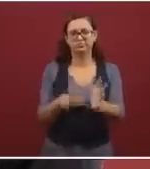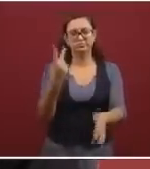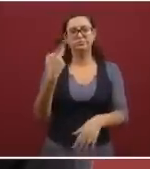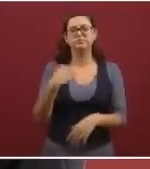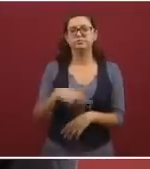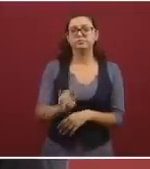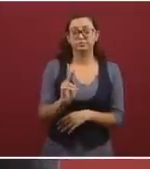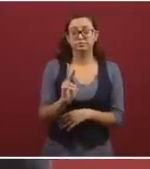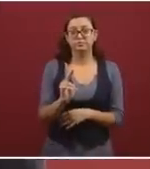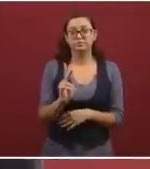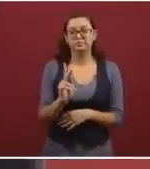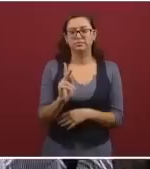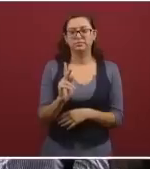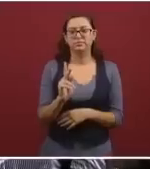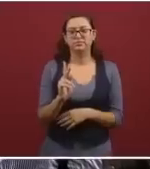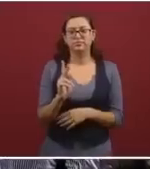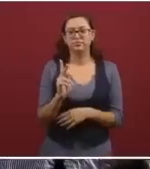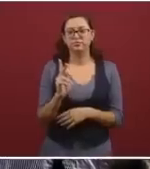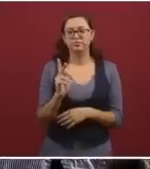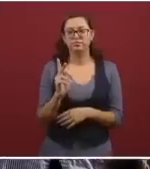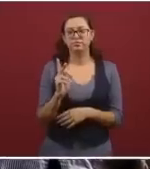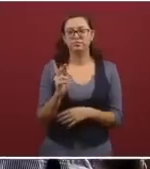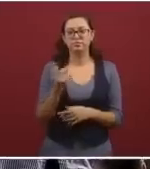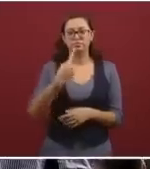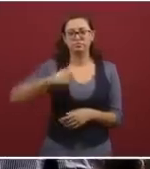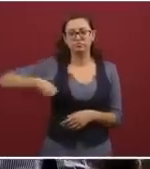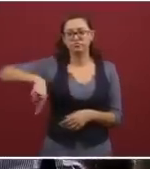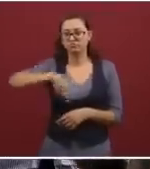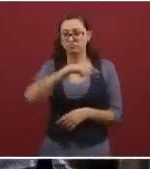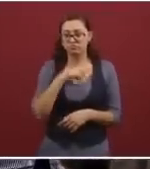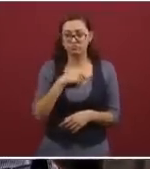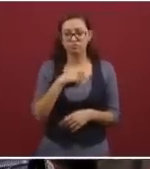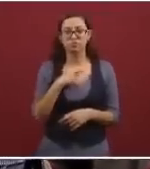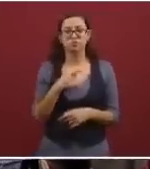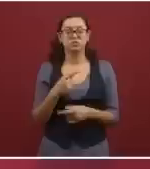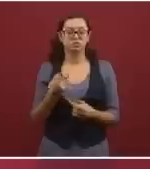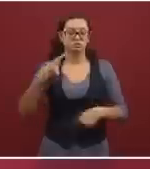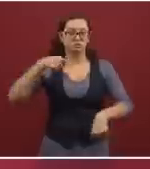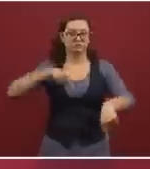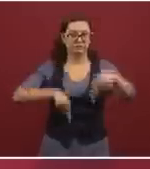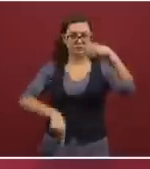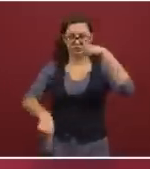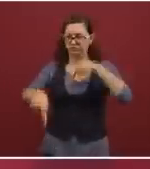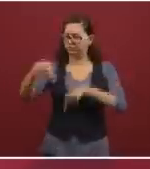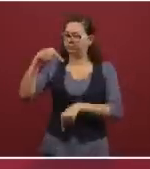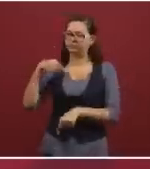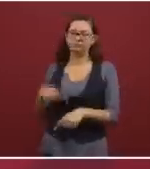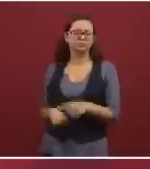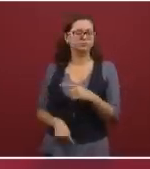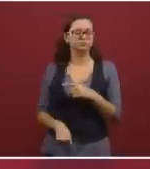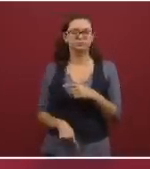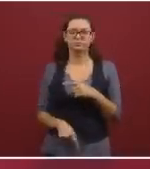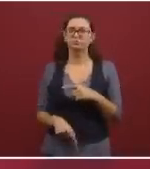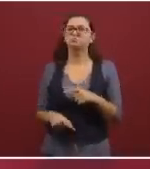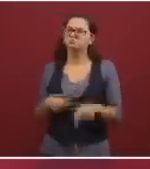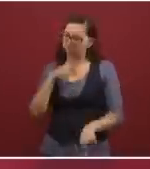pero no vamos a dar ni un paso atrás. O sea, para que haya